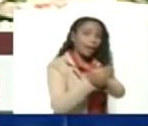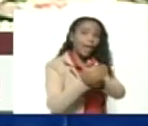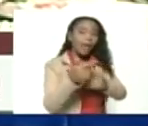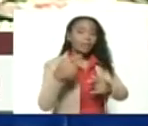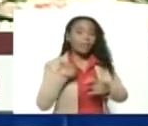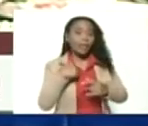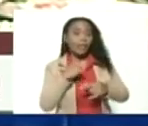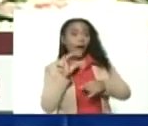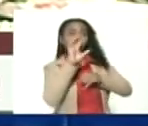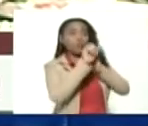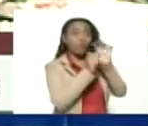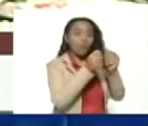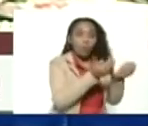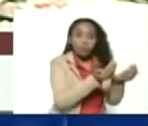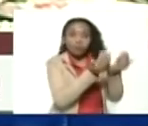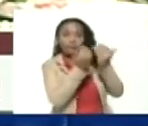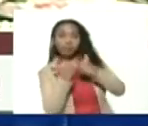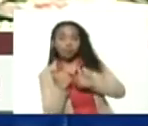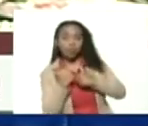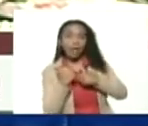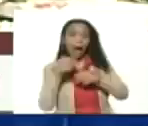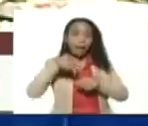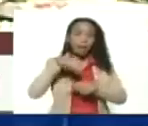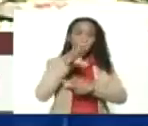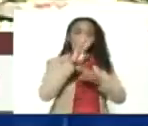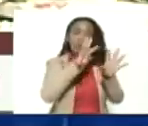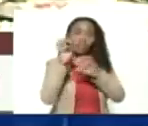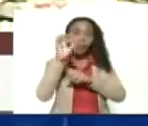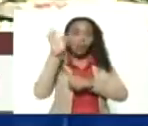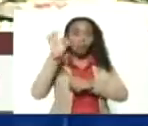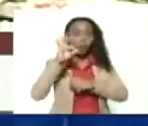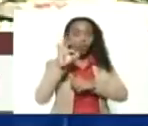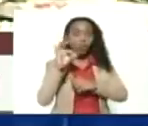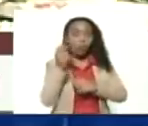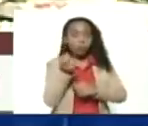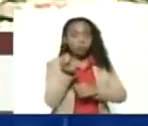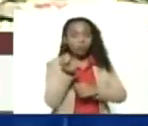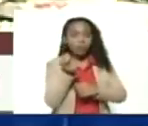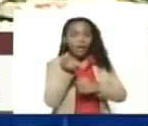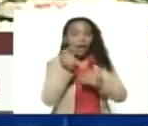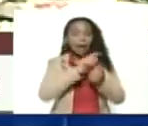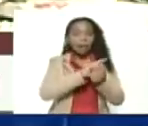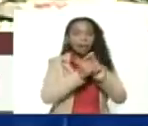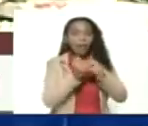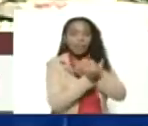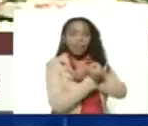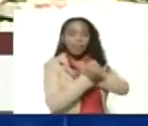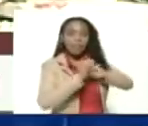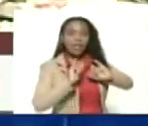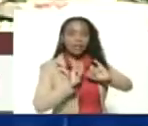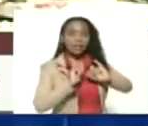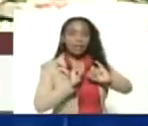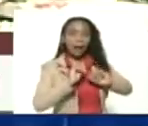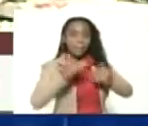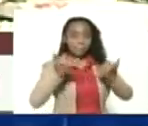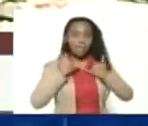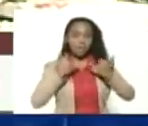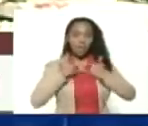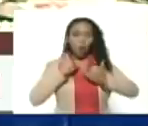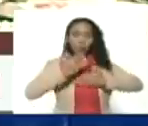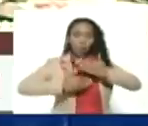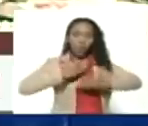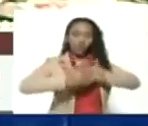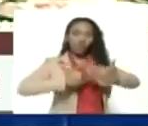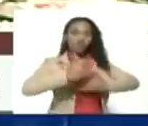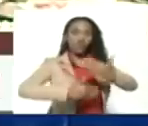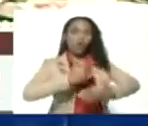dependencia de importar el 90% de semilla, pasar a la independencia de tener toda la semilla nacional y